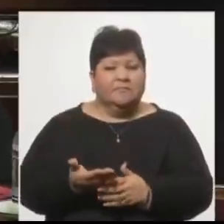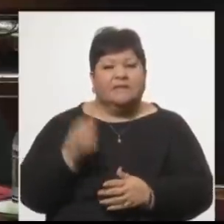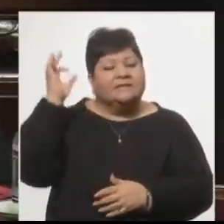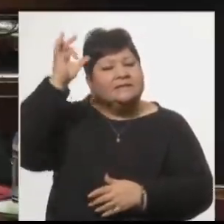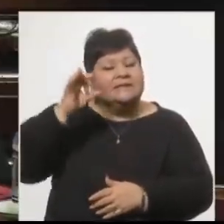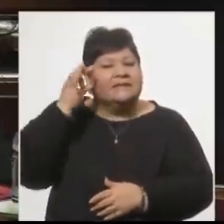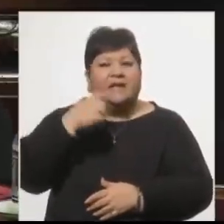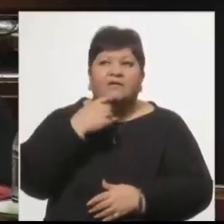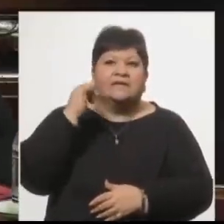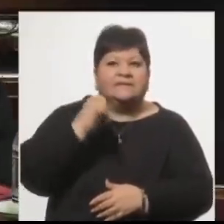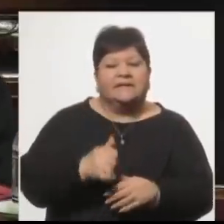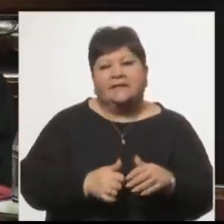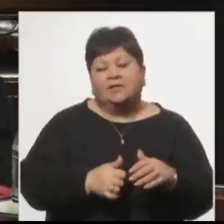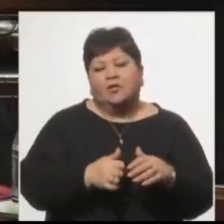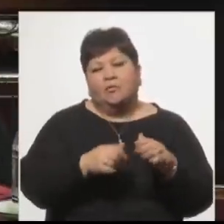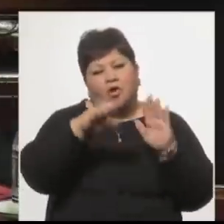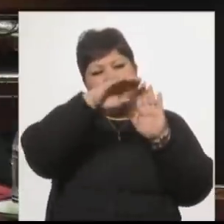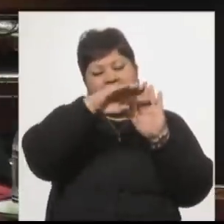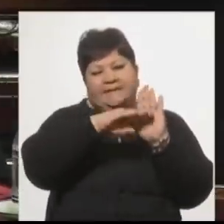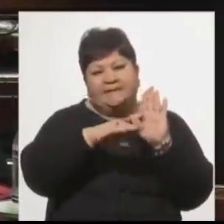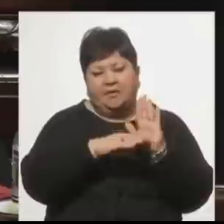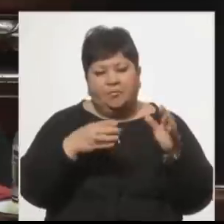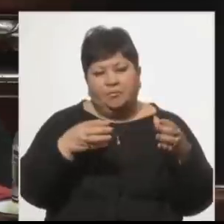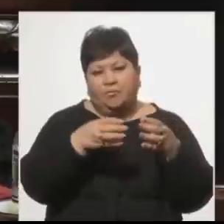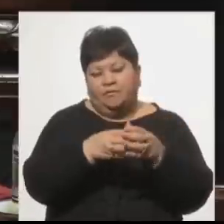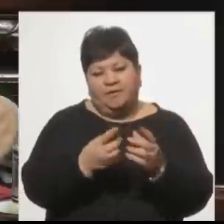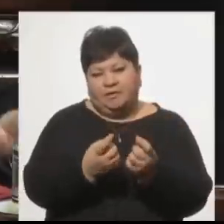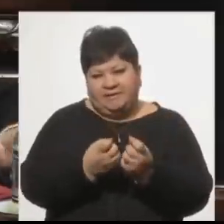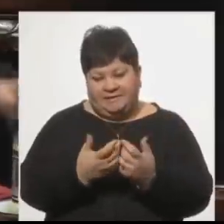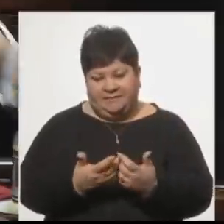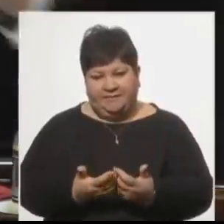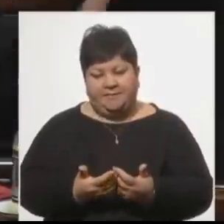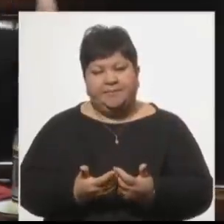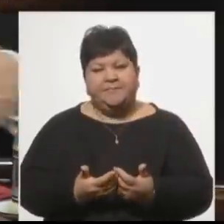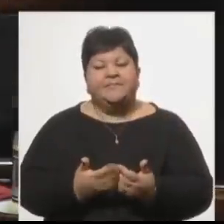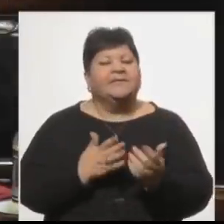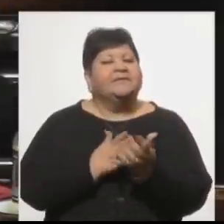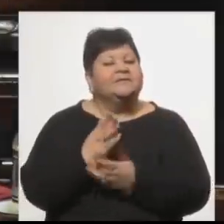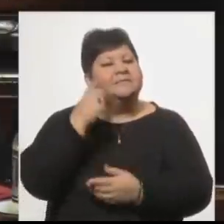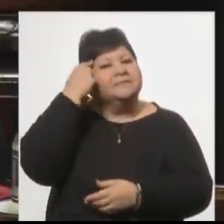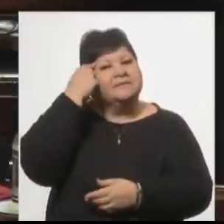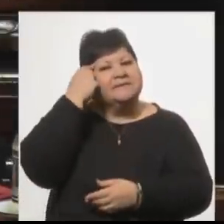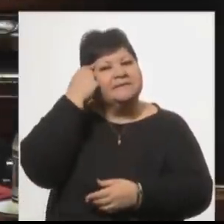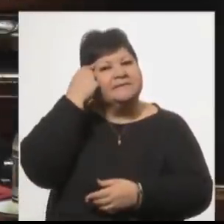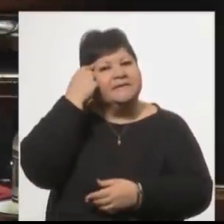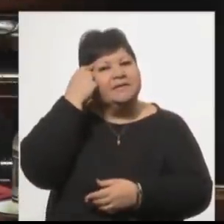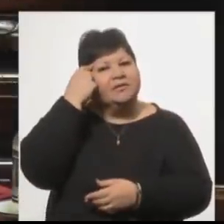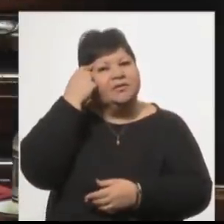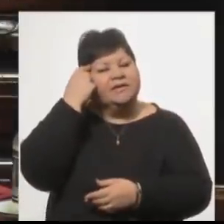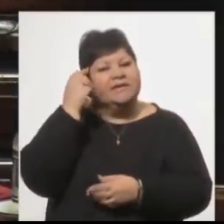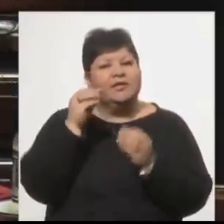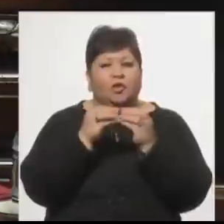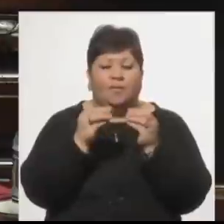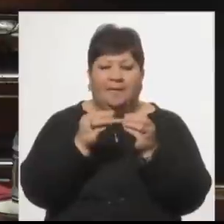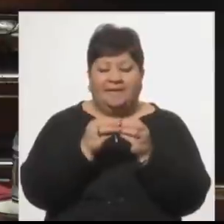por encabezar un movimiento que lo hacía necesario, pensando siempre en que nuestro compañero